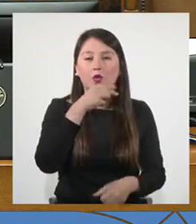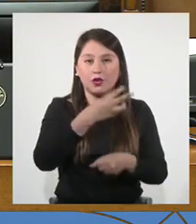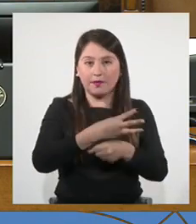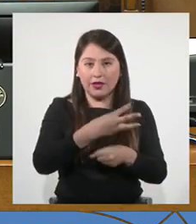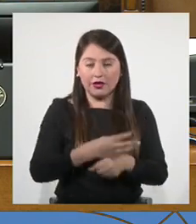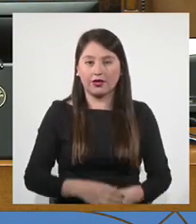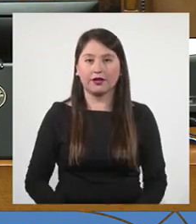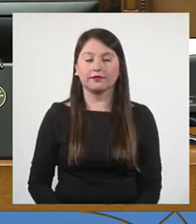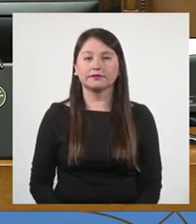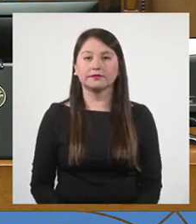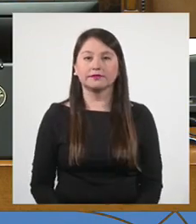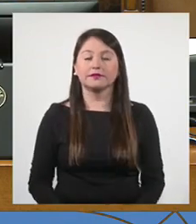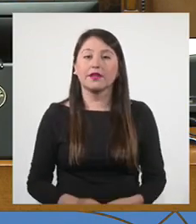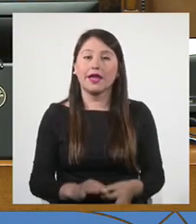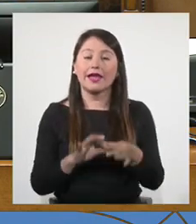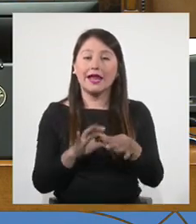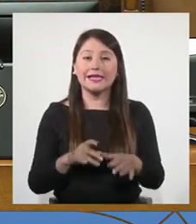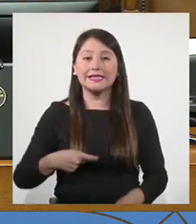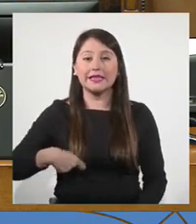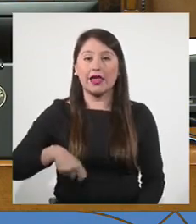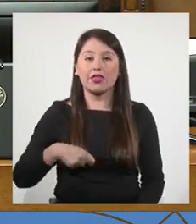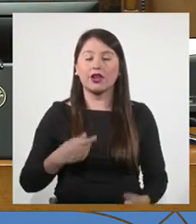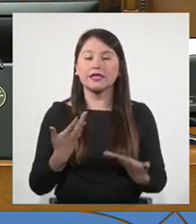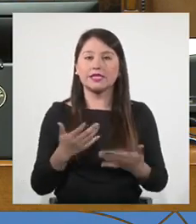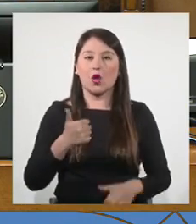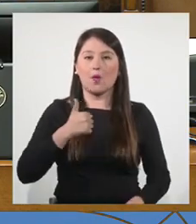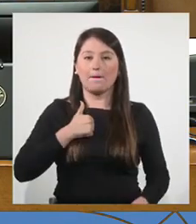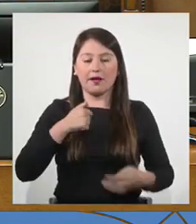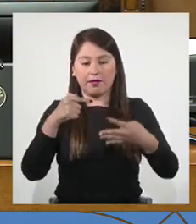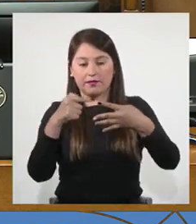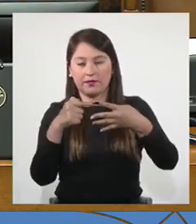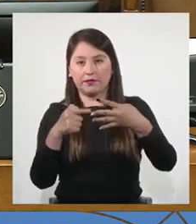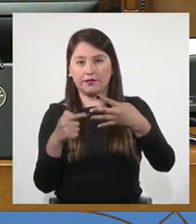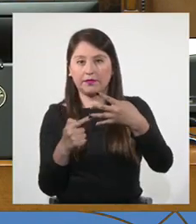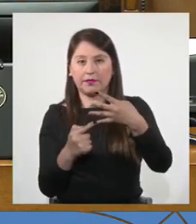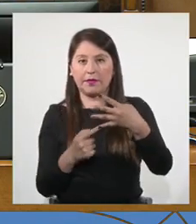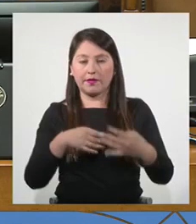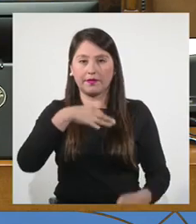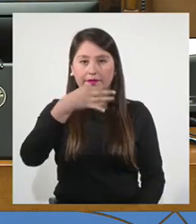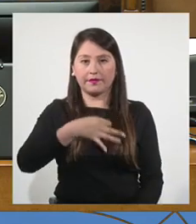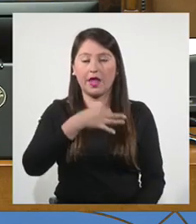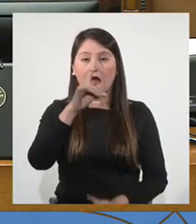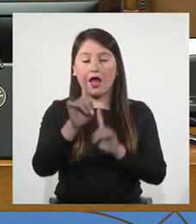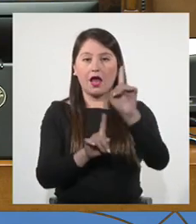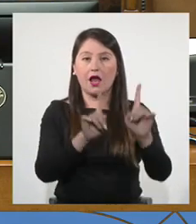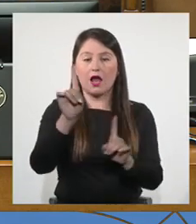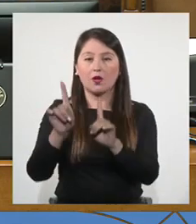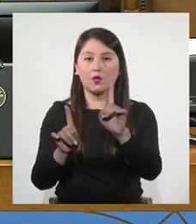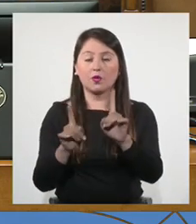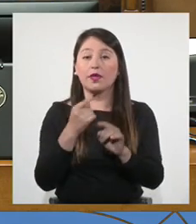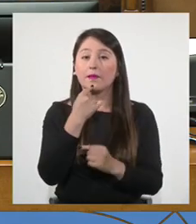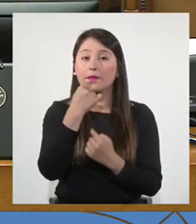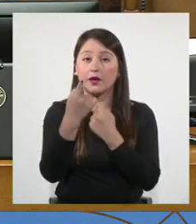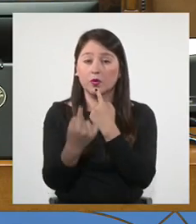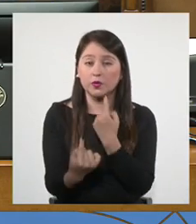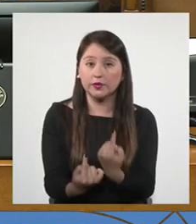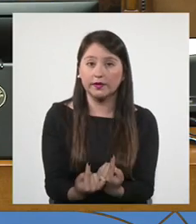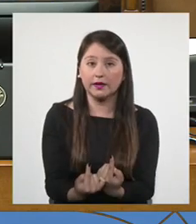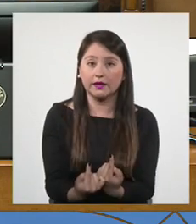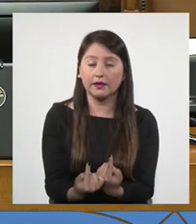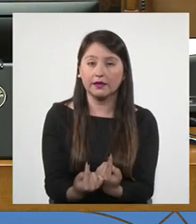Gracias, senadora. Hemos cumplido con las palabras. ¿Alguna señora senadora, alguna pregunta?